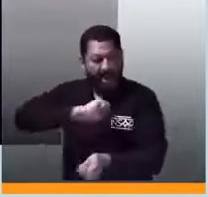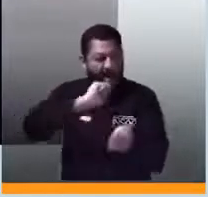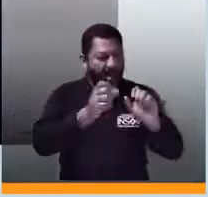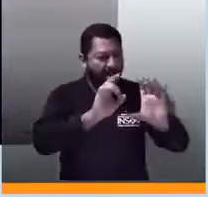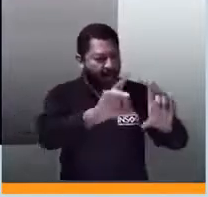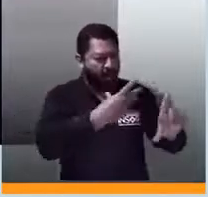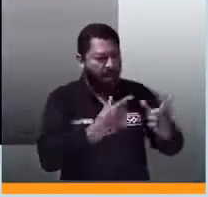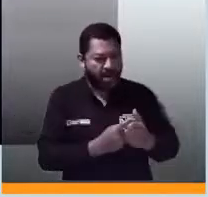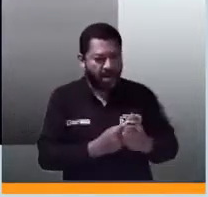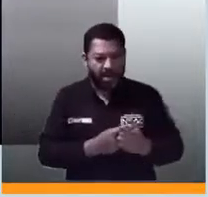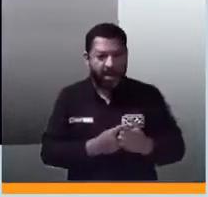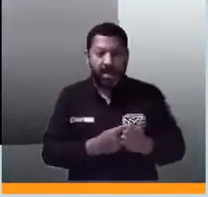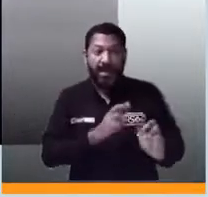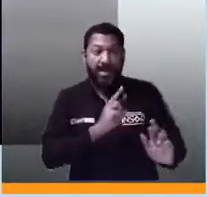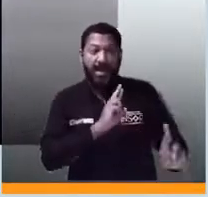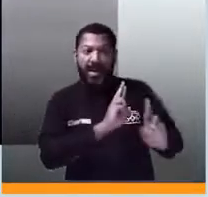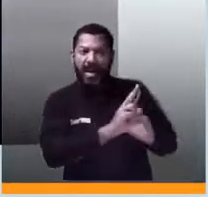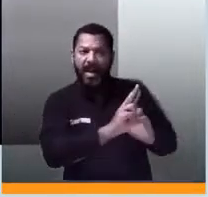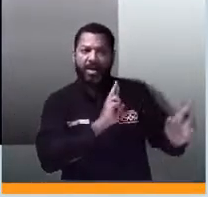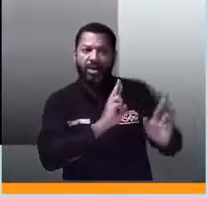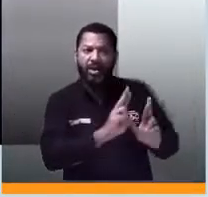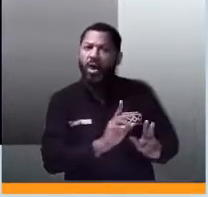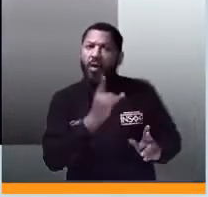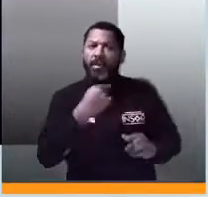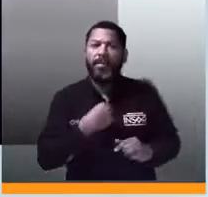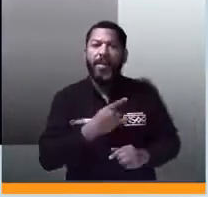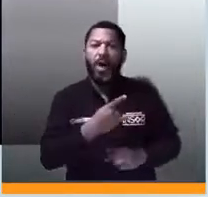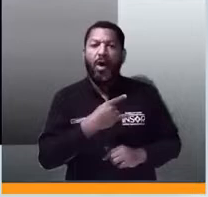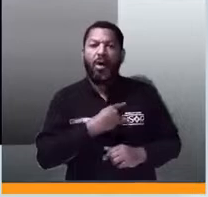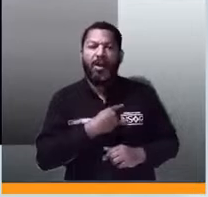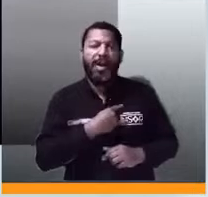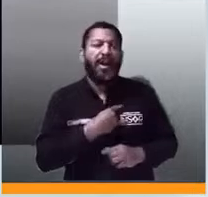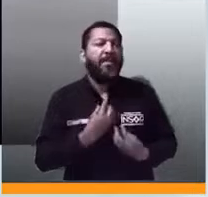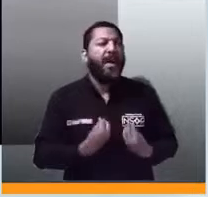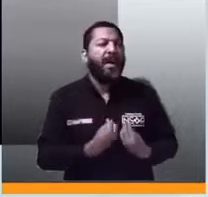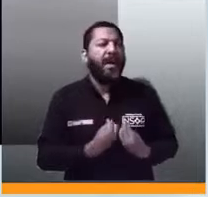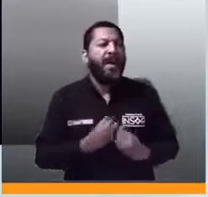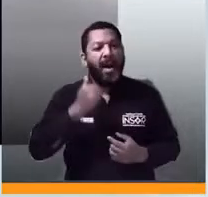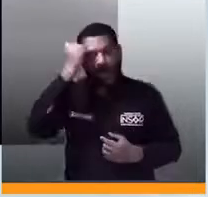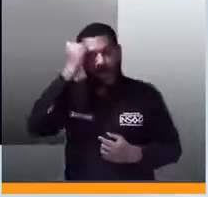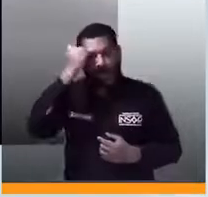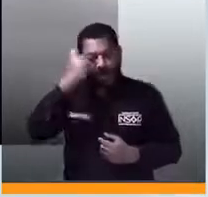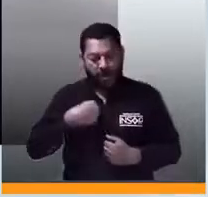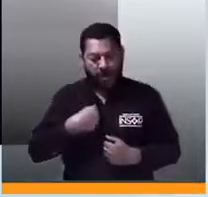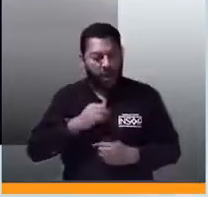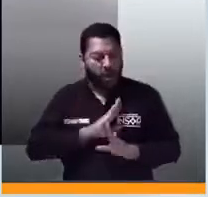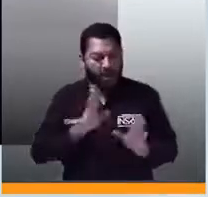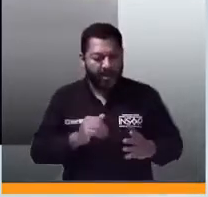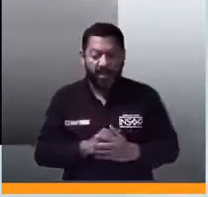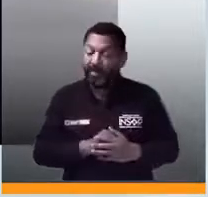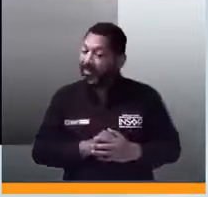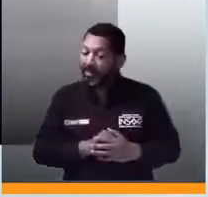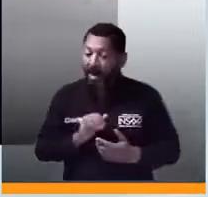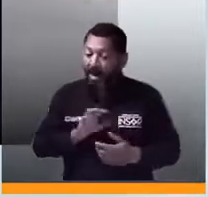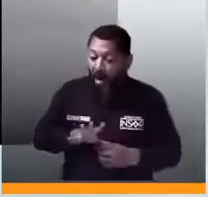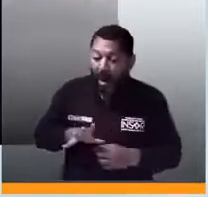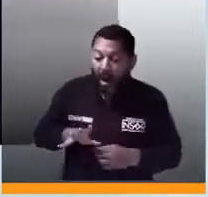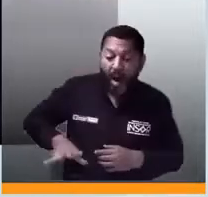el estudiante no sea solamente, que la universidad no sea solamente el profesor, sino que todos